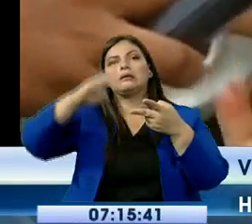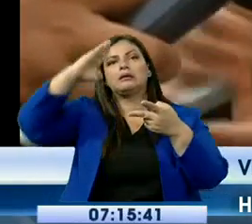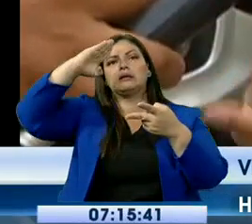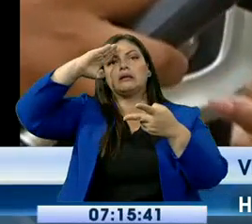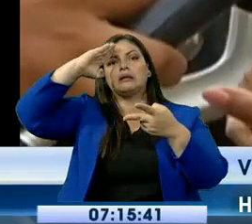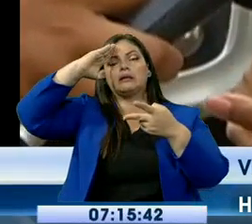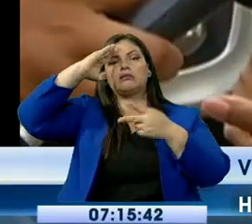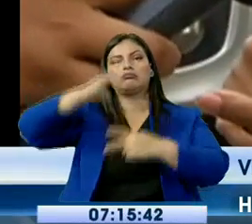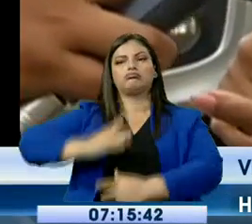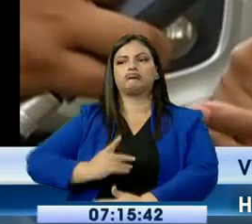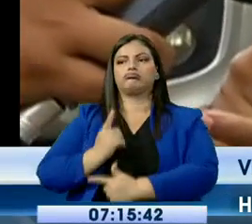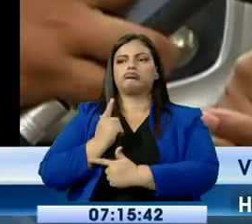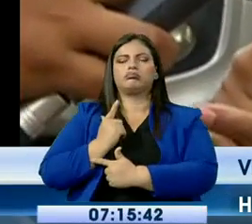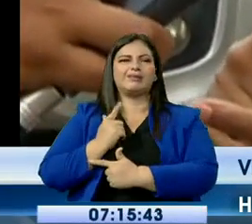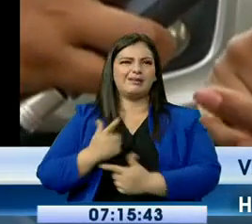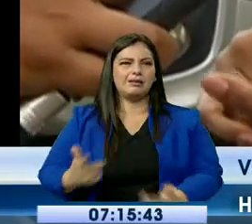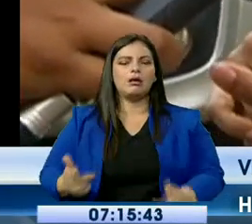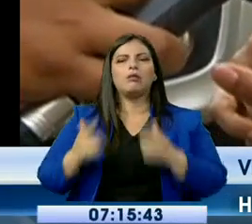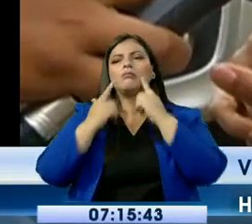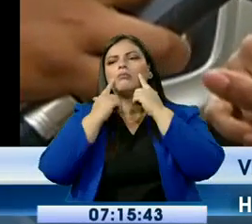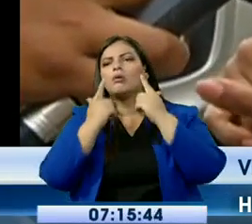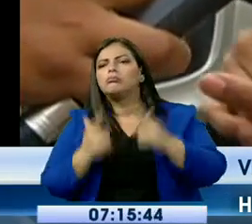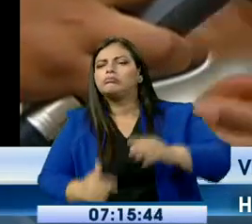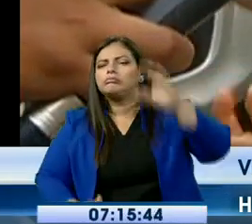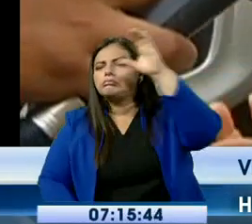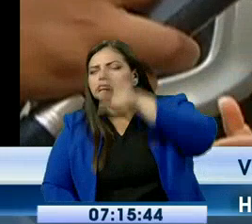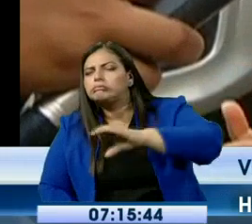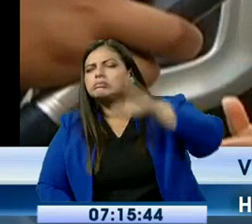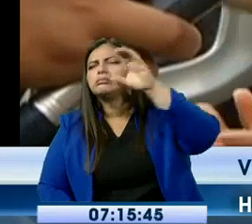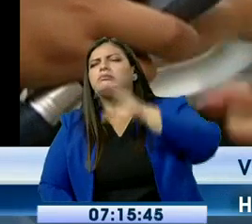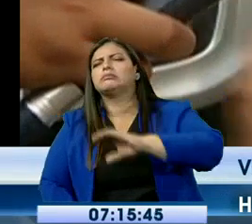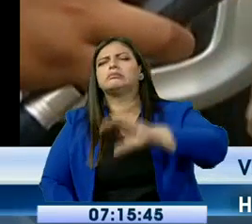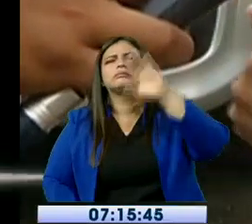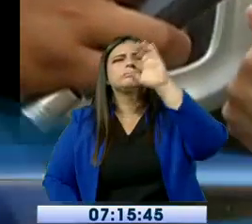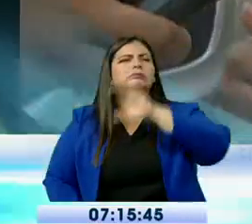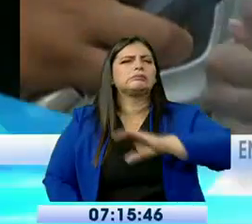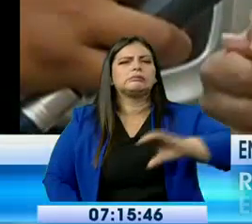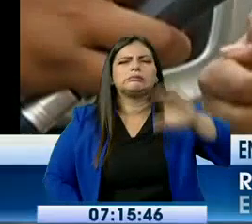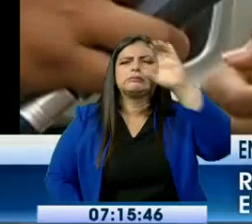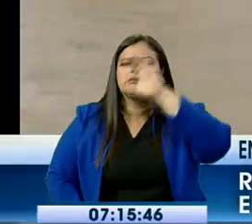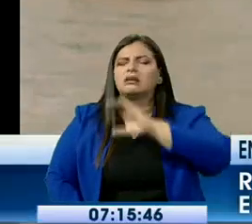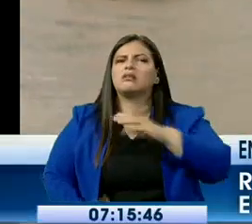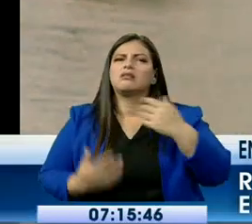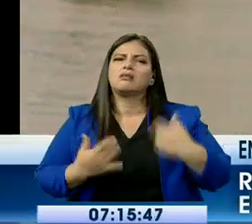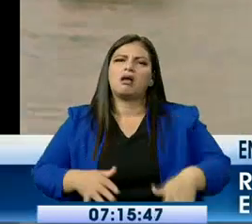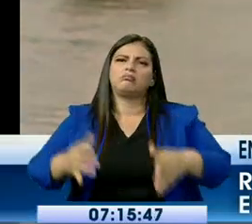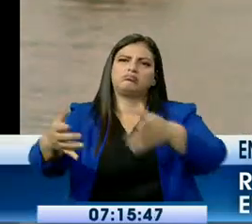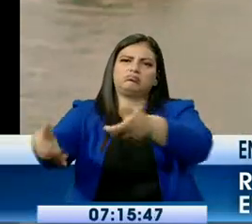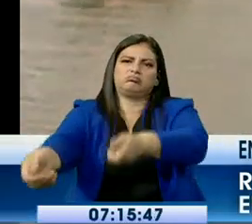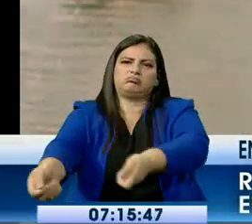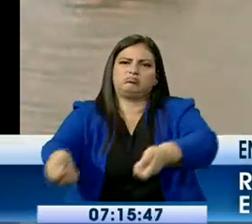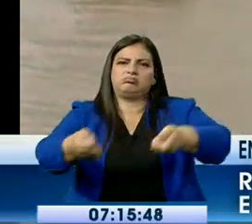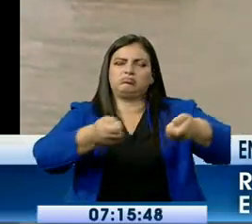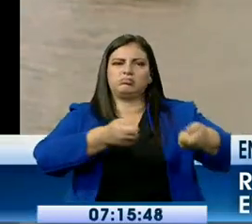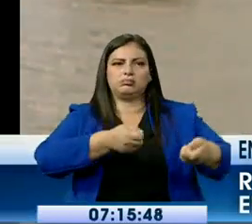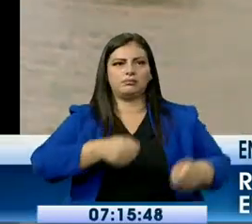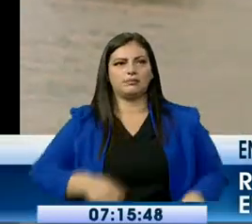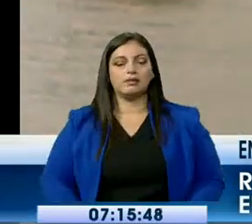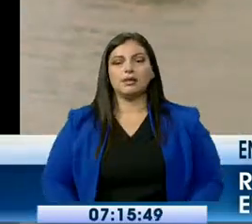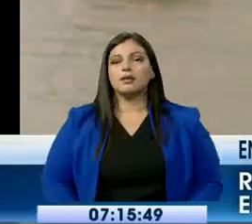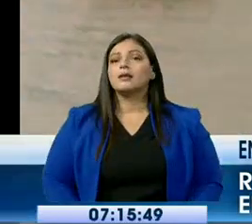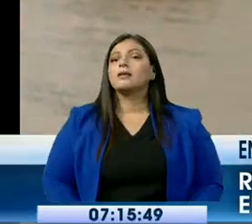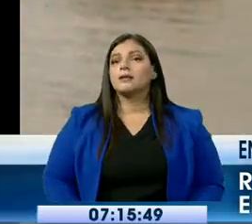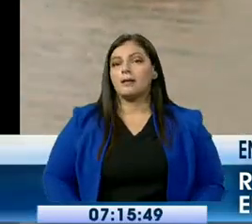ampliado, no hemos parado de buscar por todas las costas, hasta que gracias a Dios hoy mi hermano ha aparecido. Los bomberos y otras instituciones